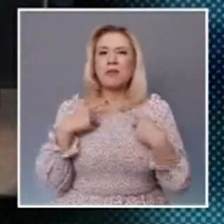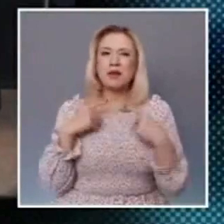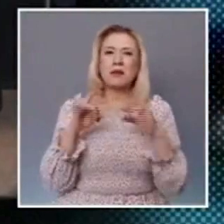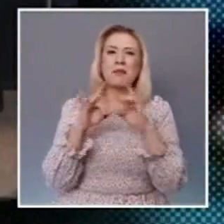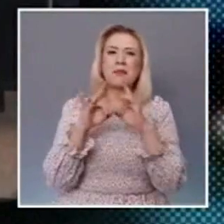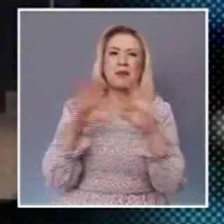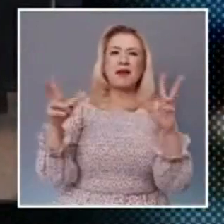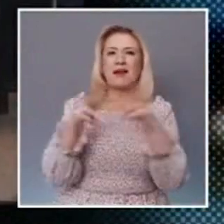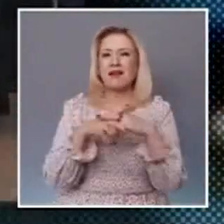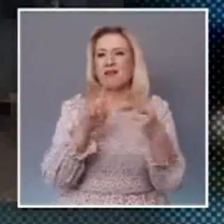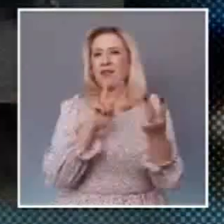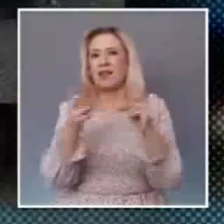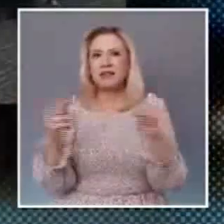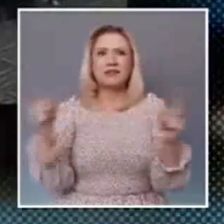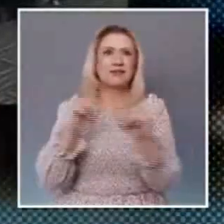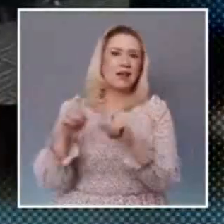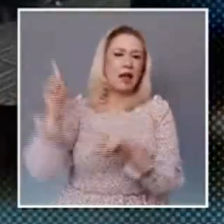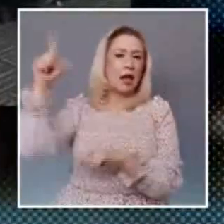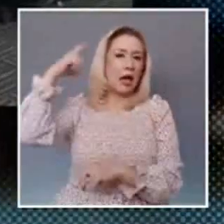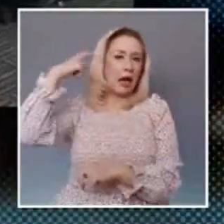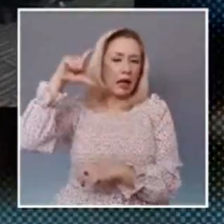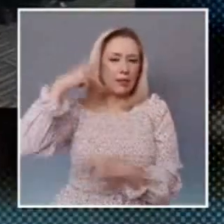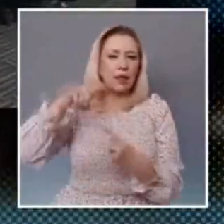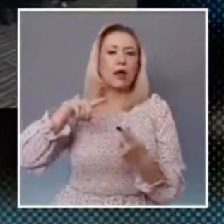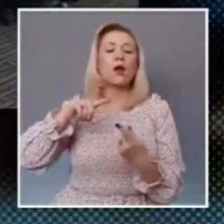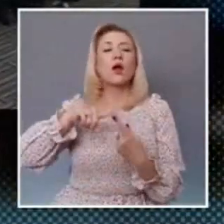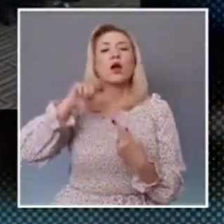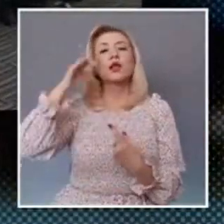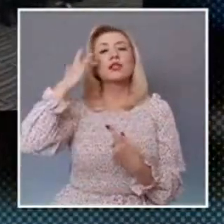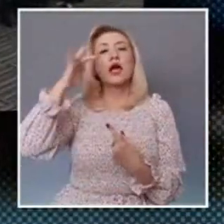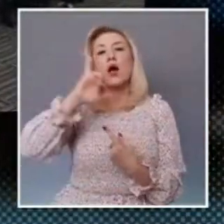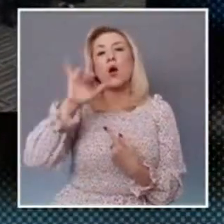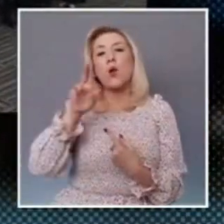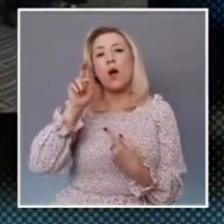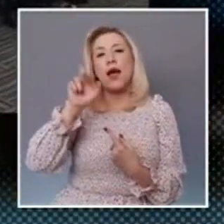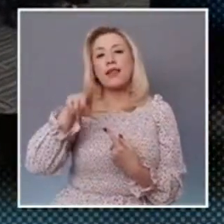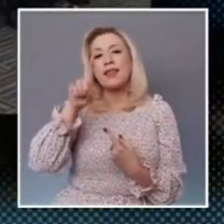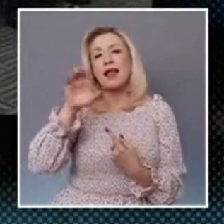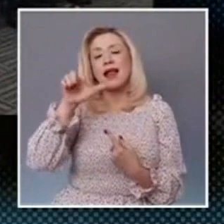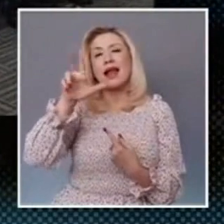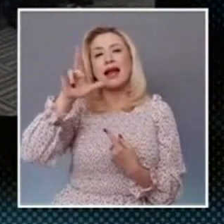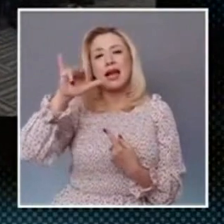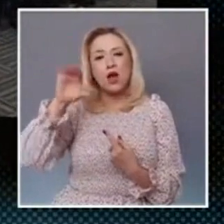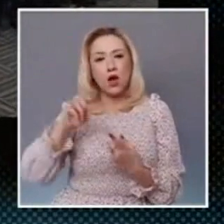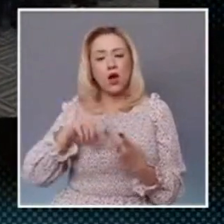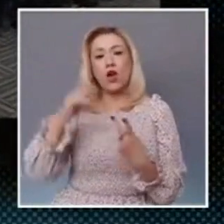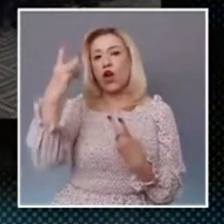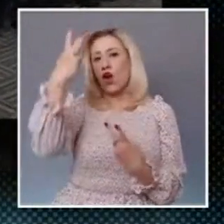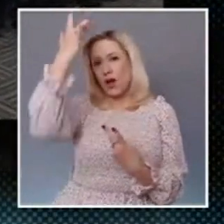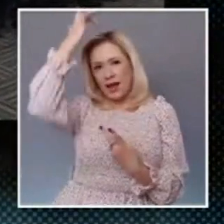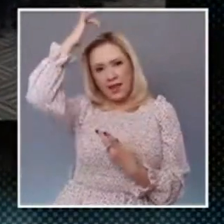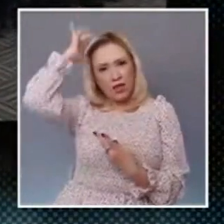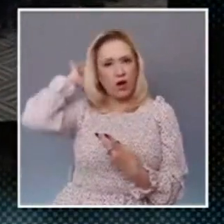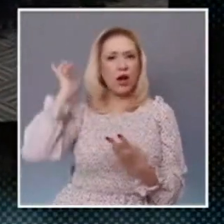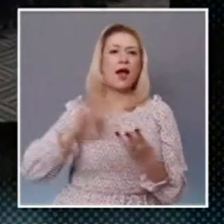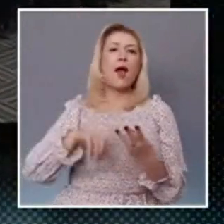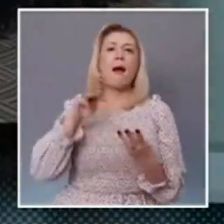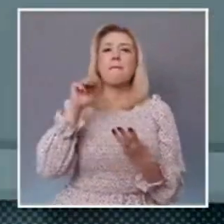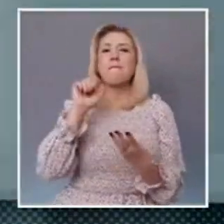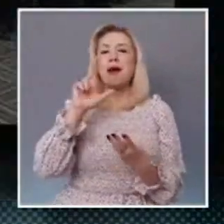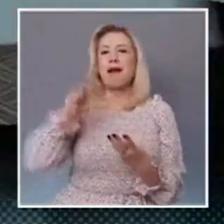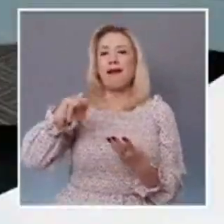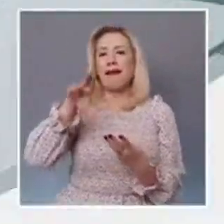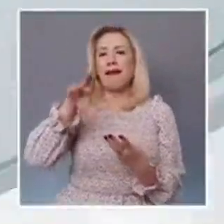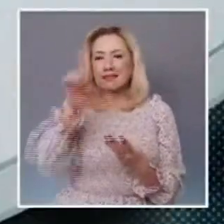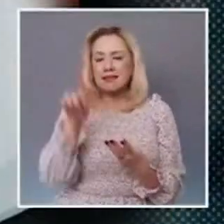los municipios de San Juan del Río, Corregidora, El Marqués y la ciudad capital para generar entornos con mayor seguridad.